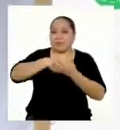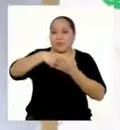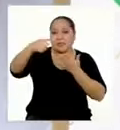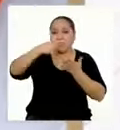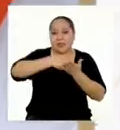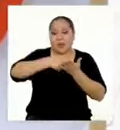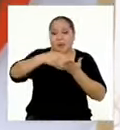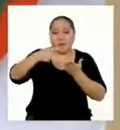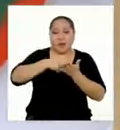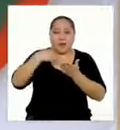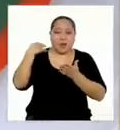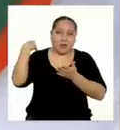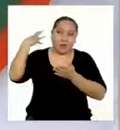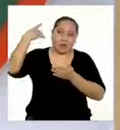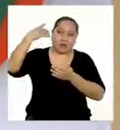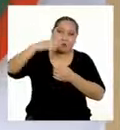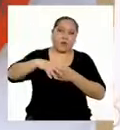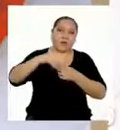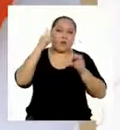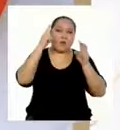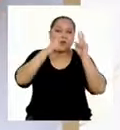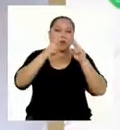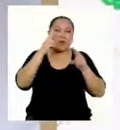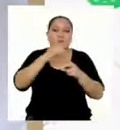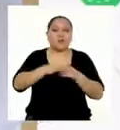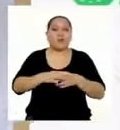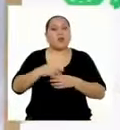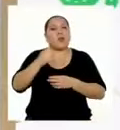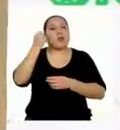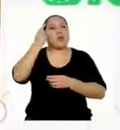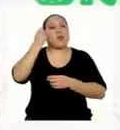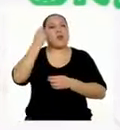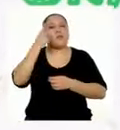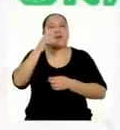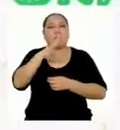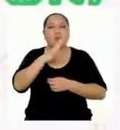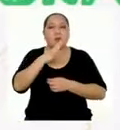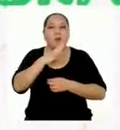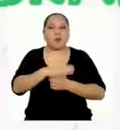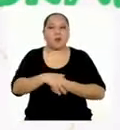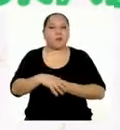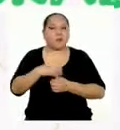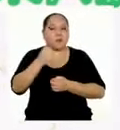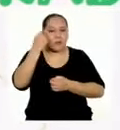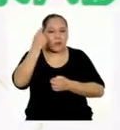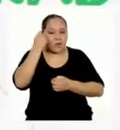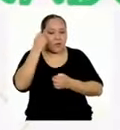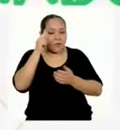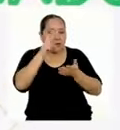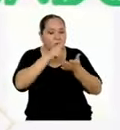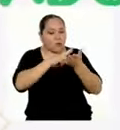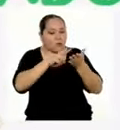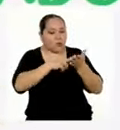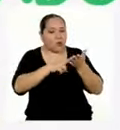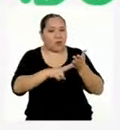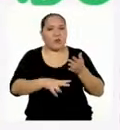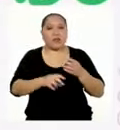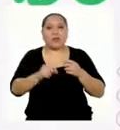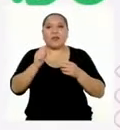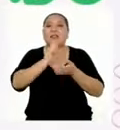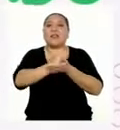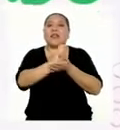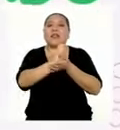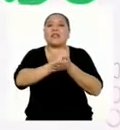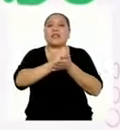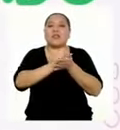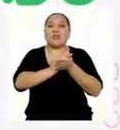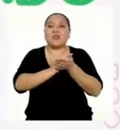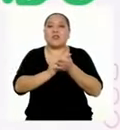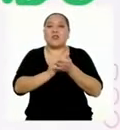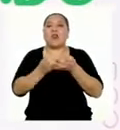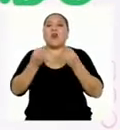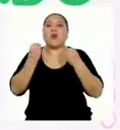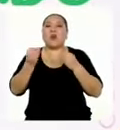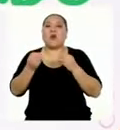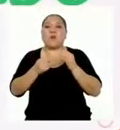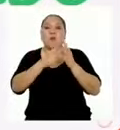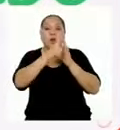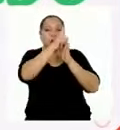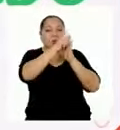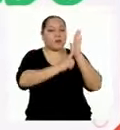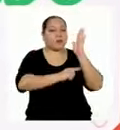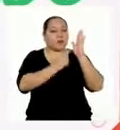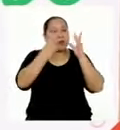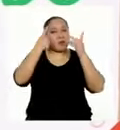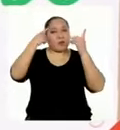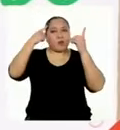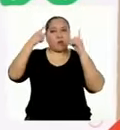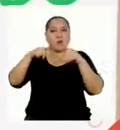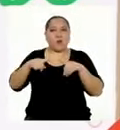semanas, hemos desarrollado nuestra comprensión oral, nuestra comprensión de textos y la escritura a partir del listado de acuerdos